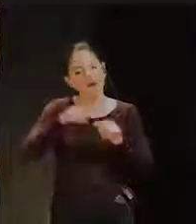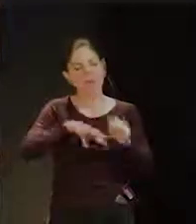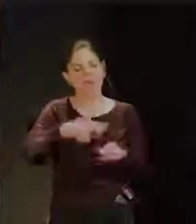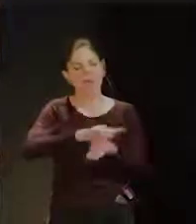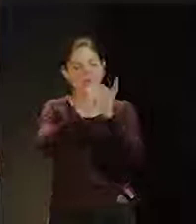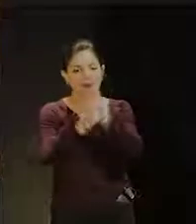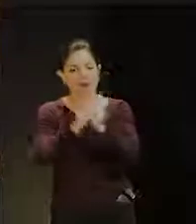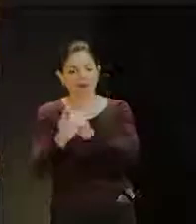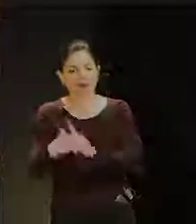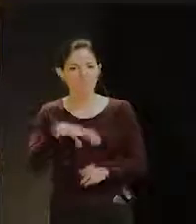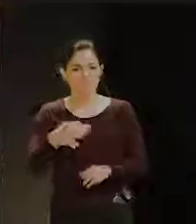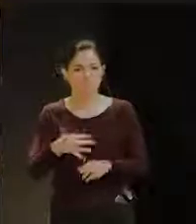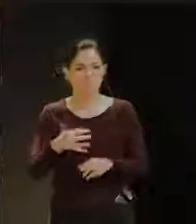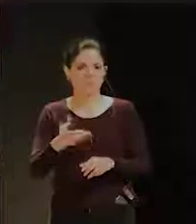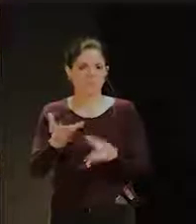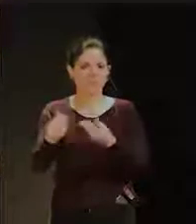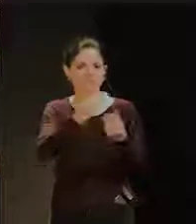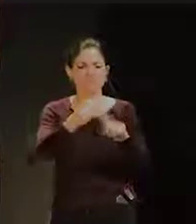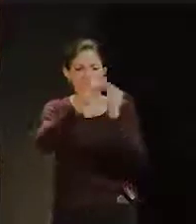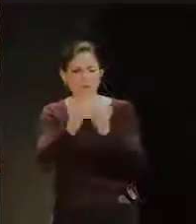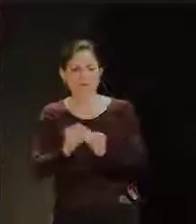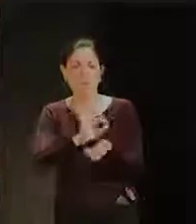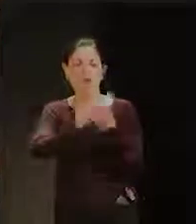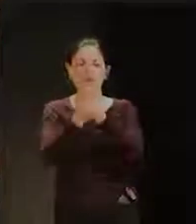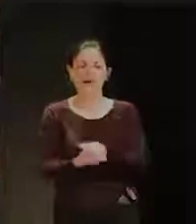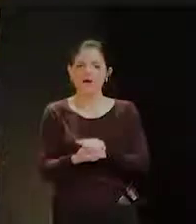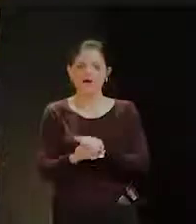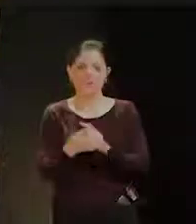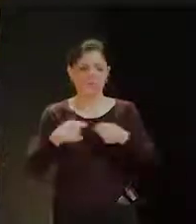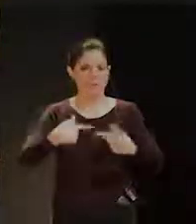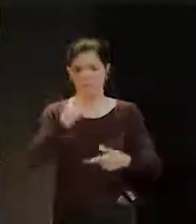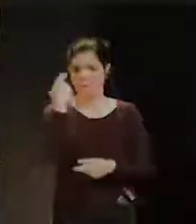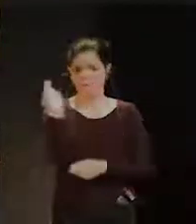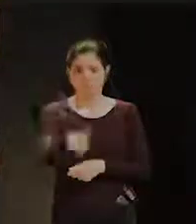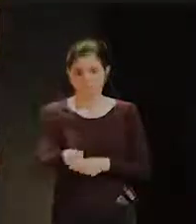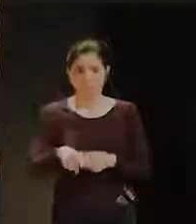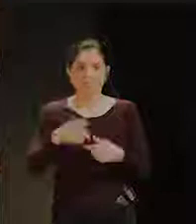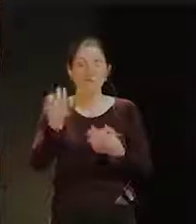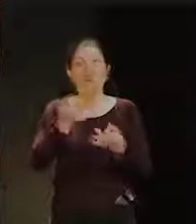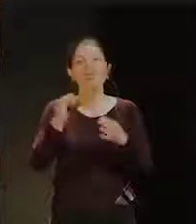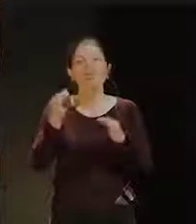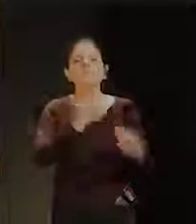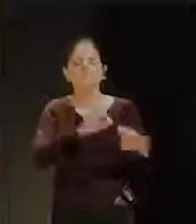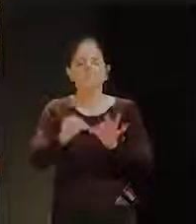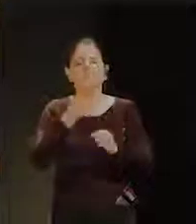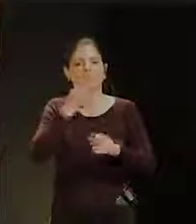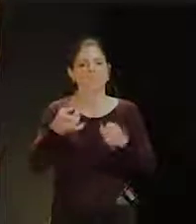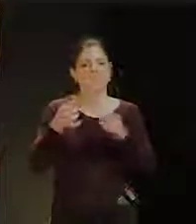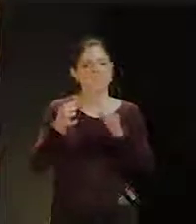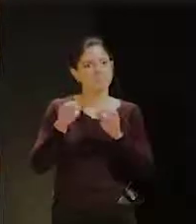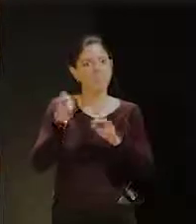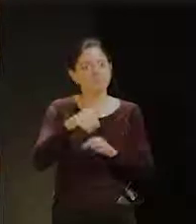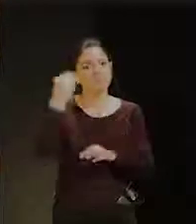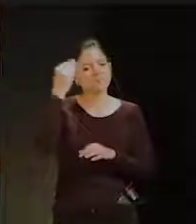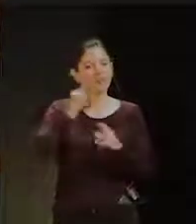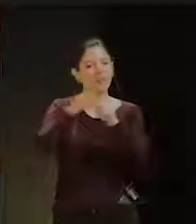que hay que aplicar. Muchos ajustes o cambios no implican costes. Se trata de planificar bien y pensar en lo